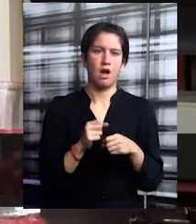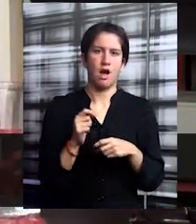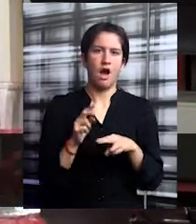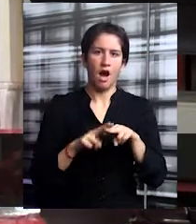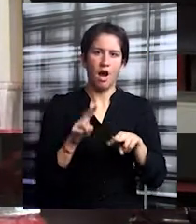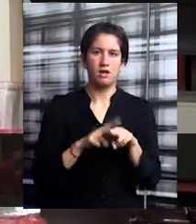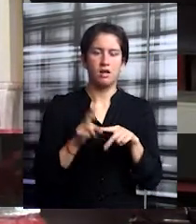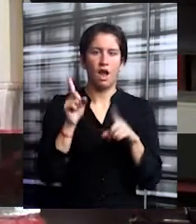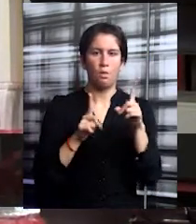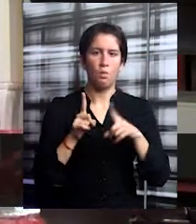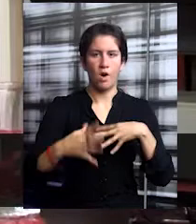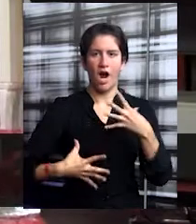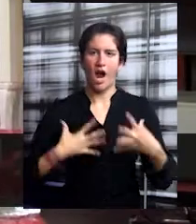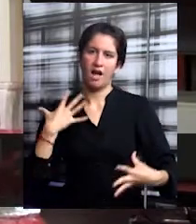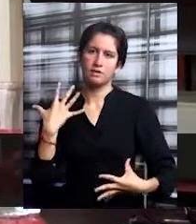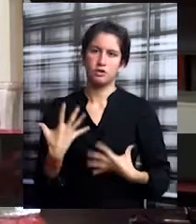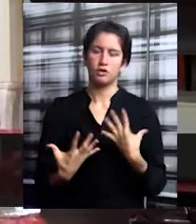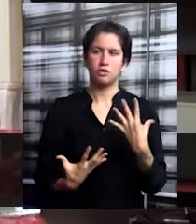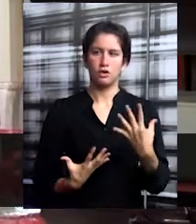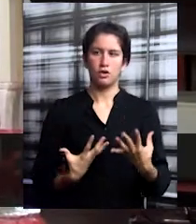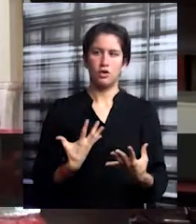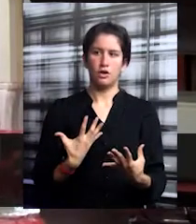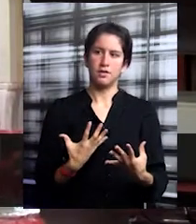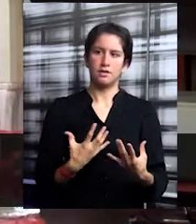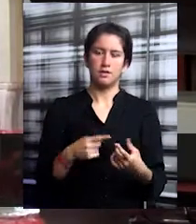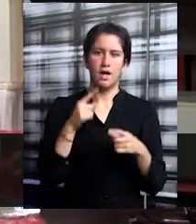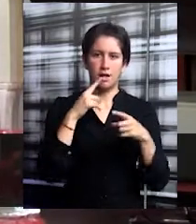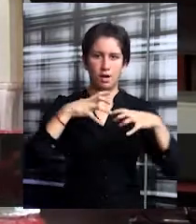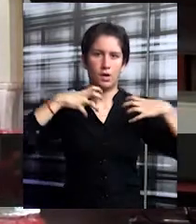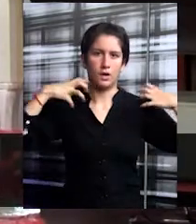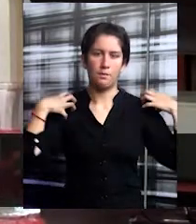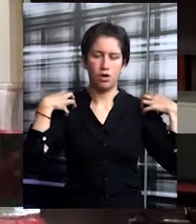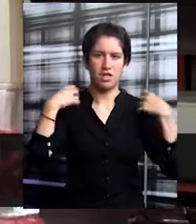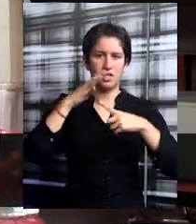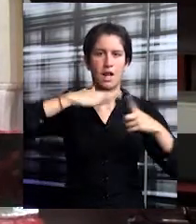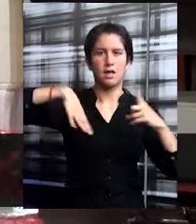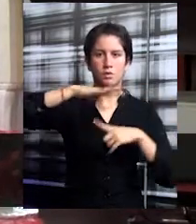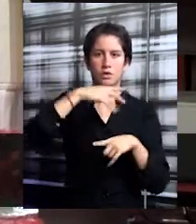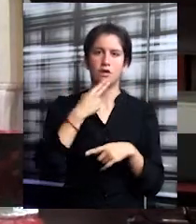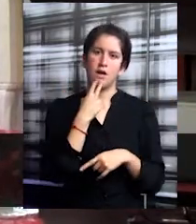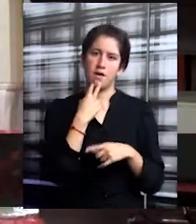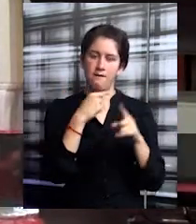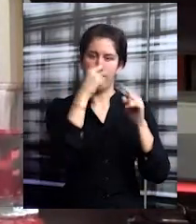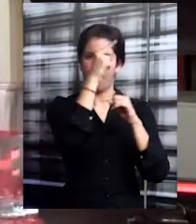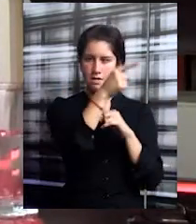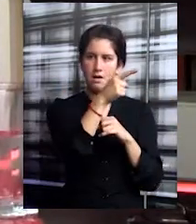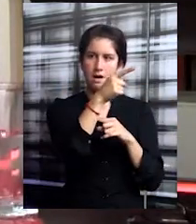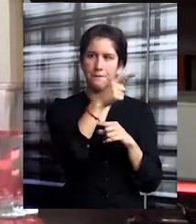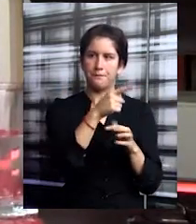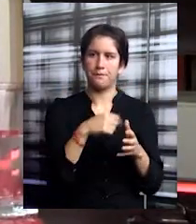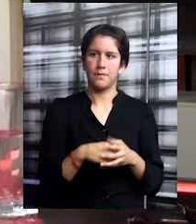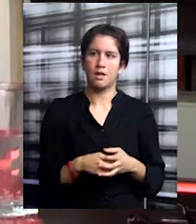estén en correspondencia con la situación que se está viviendo allá. Porque claro, mira, siempre todo radica al final